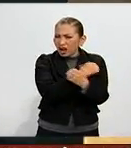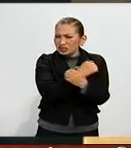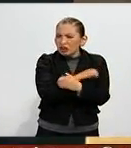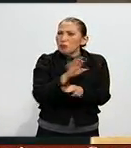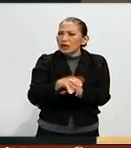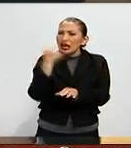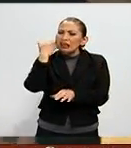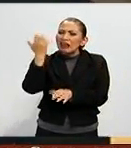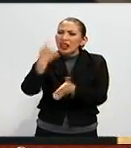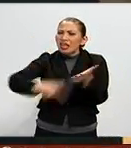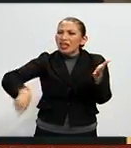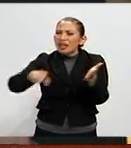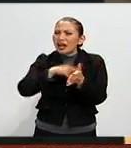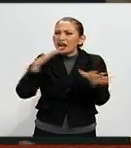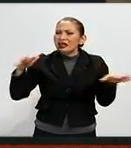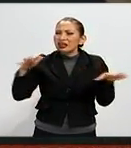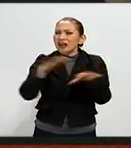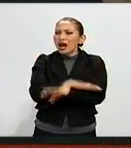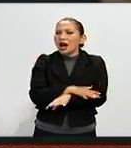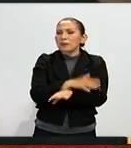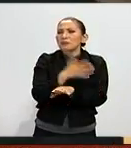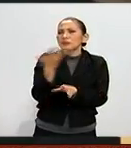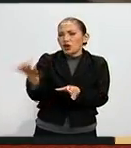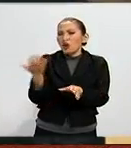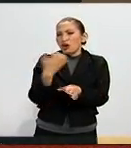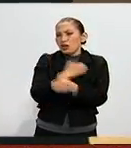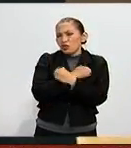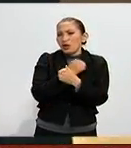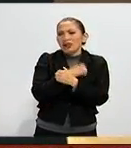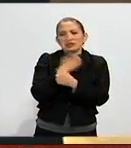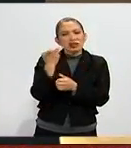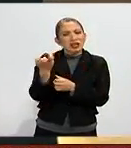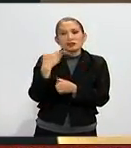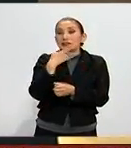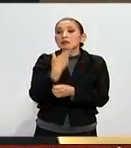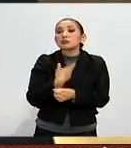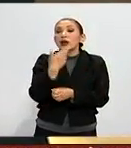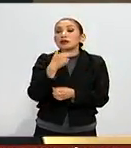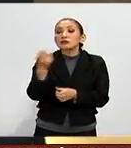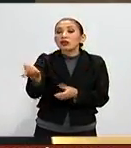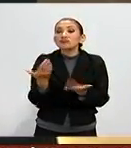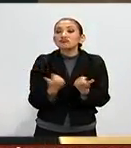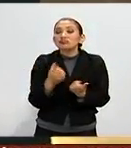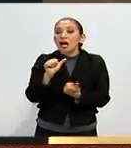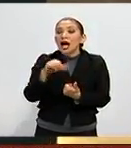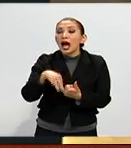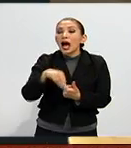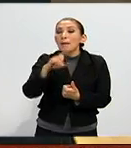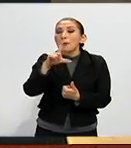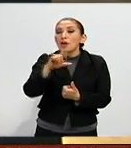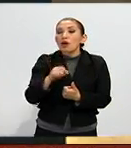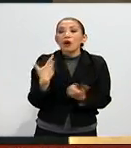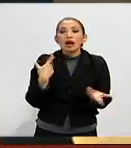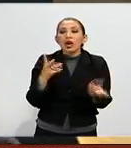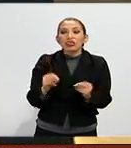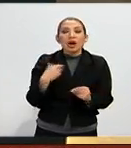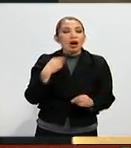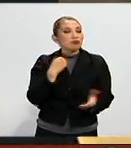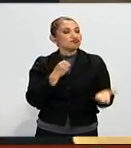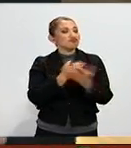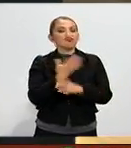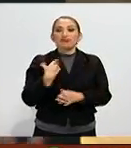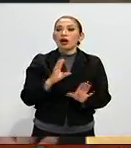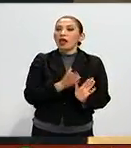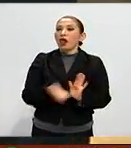echar abajo el cambio que hoy estamos haciendo en esta materia. Esas son las respuestas que tiene que dar y no quererse seguir saliendo